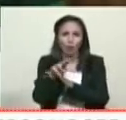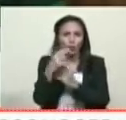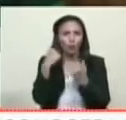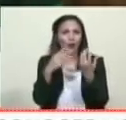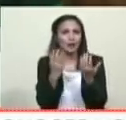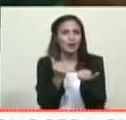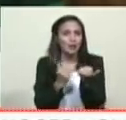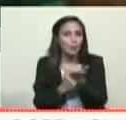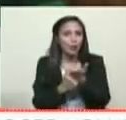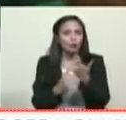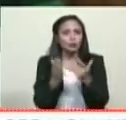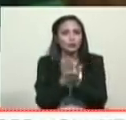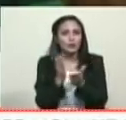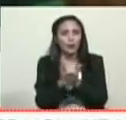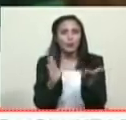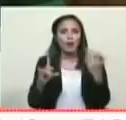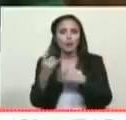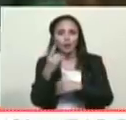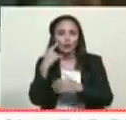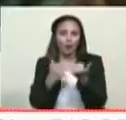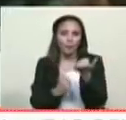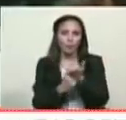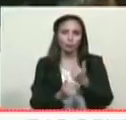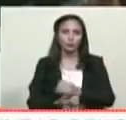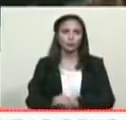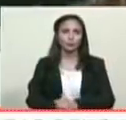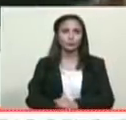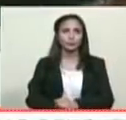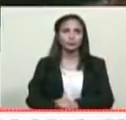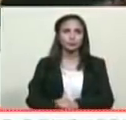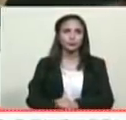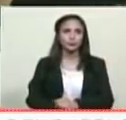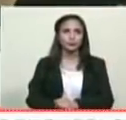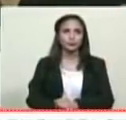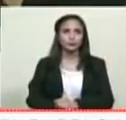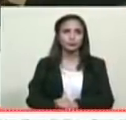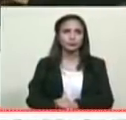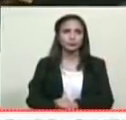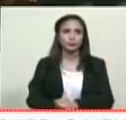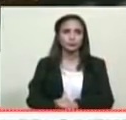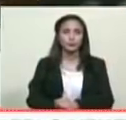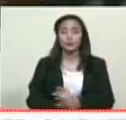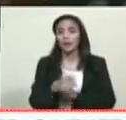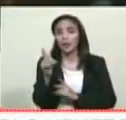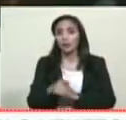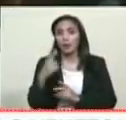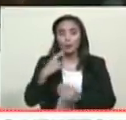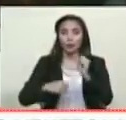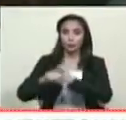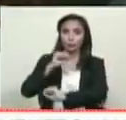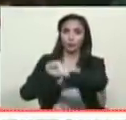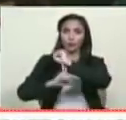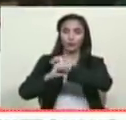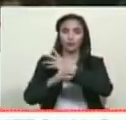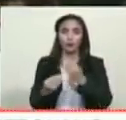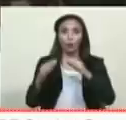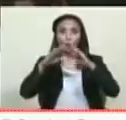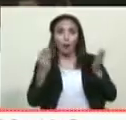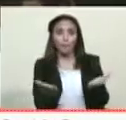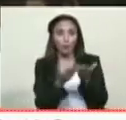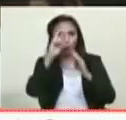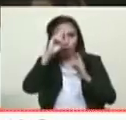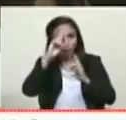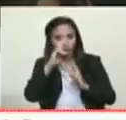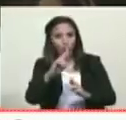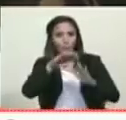revolución bolivariana. Considerando su promoción de la defensa de los derechos de la madre tierra a ser respetada por